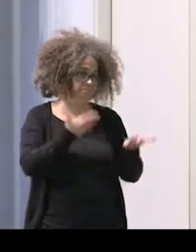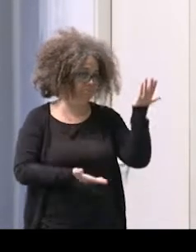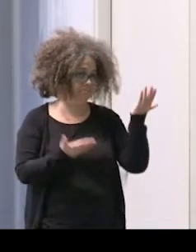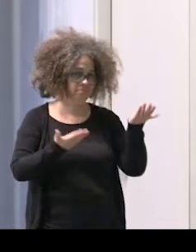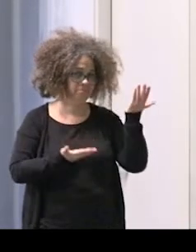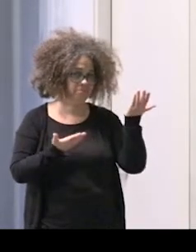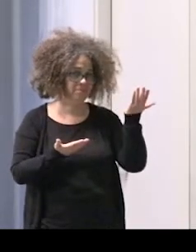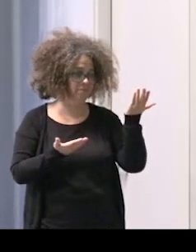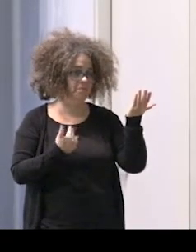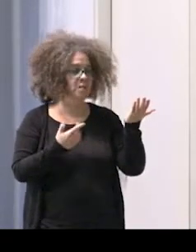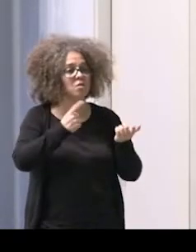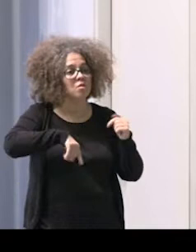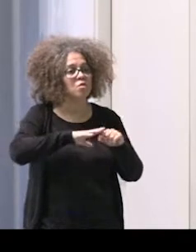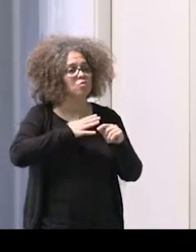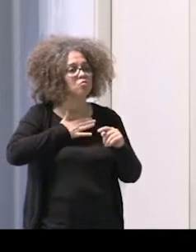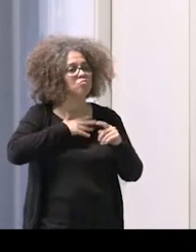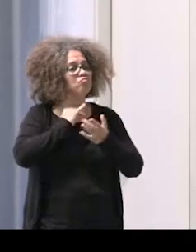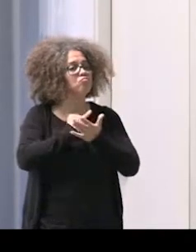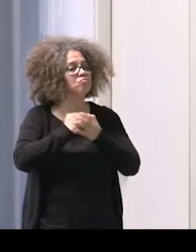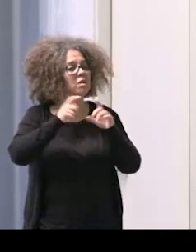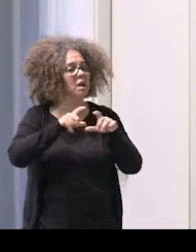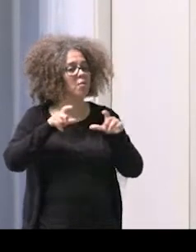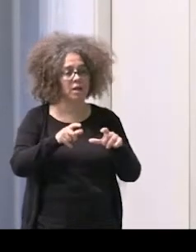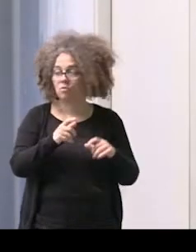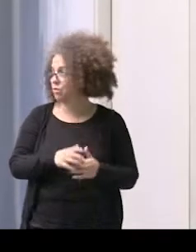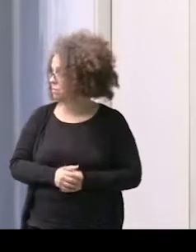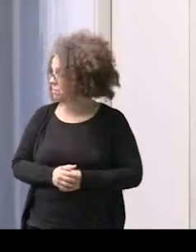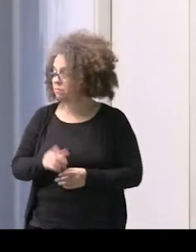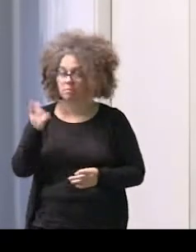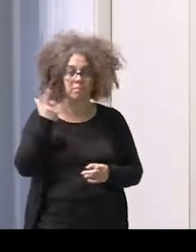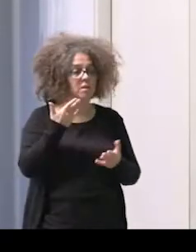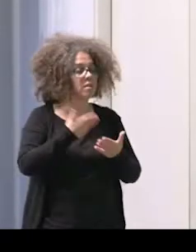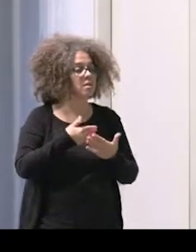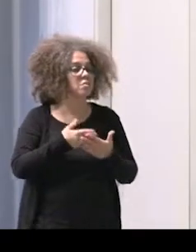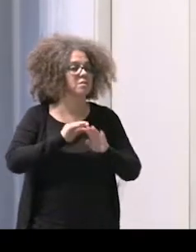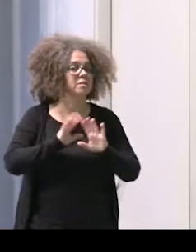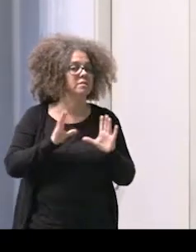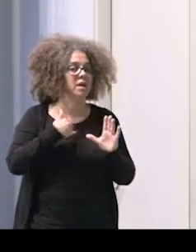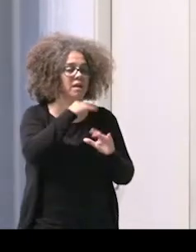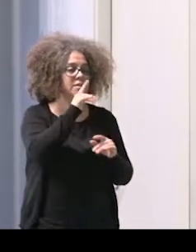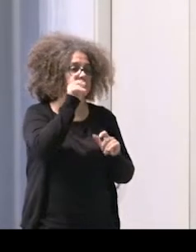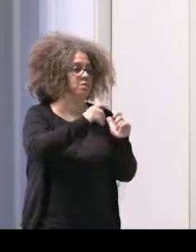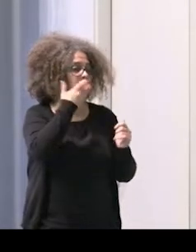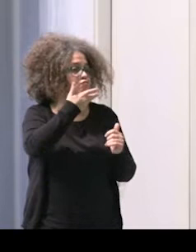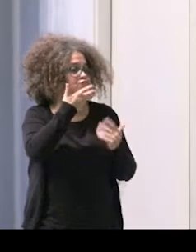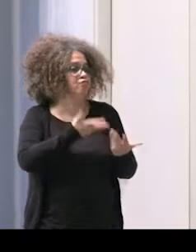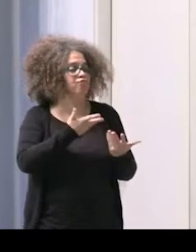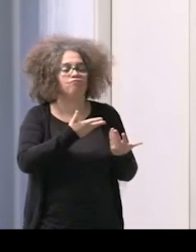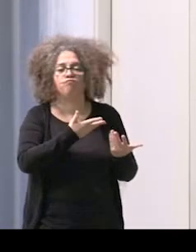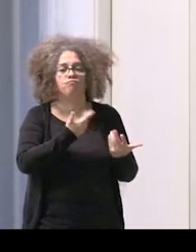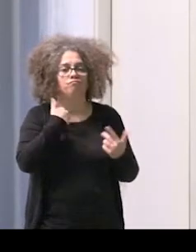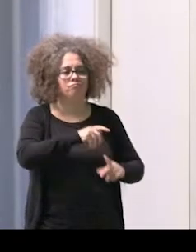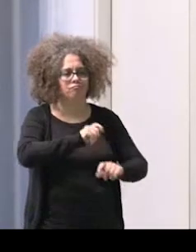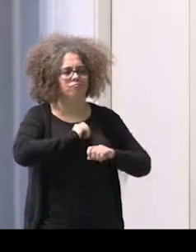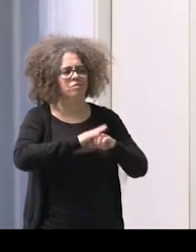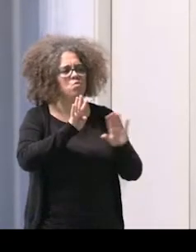datos que hemos recogido nosotros en el laboratorio y que están viendo en la imagen demuestran que las personas normoyentes toleran 9